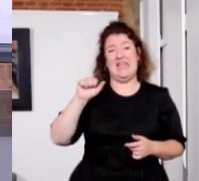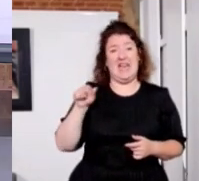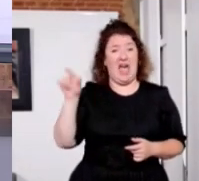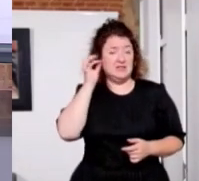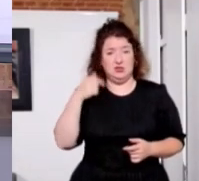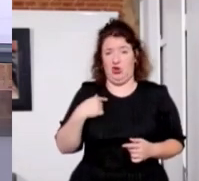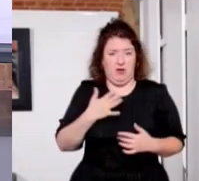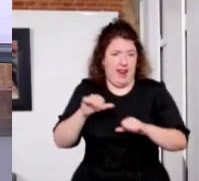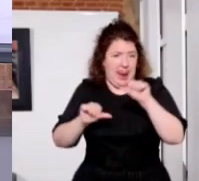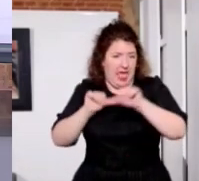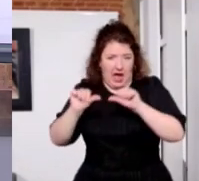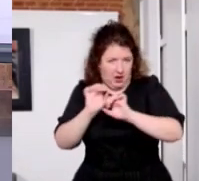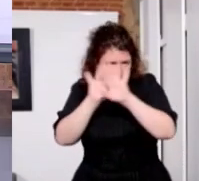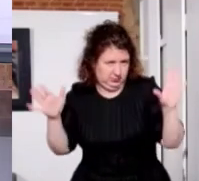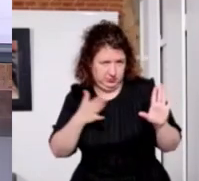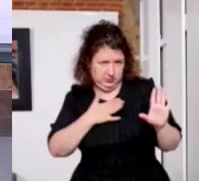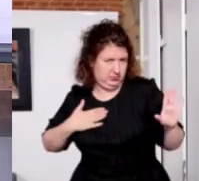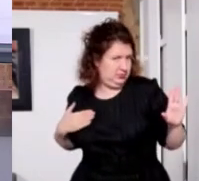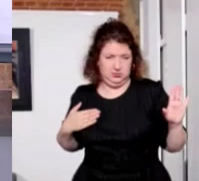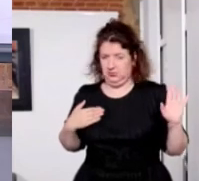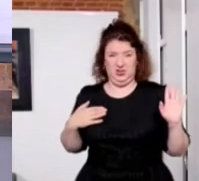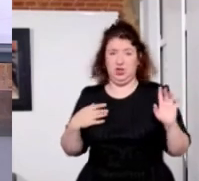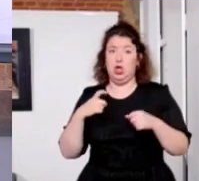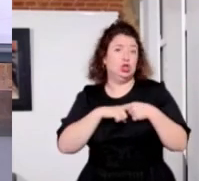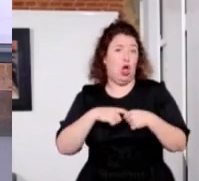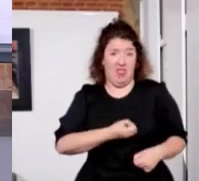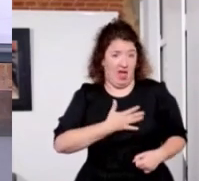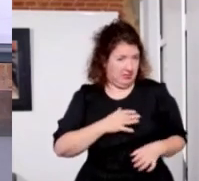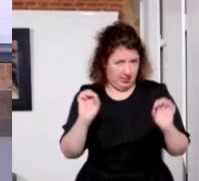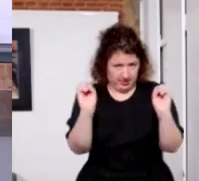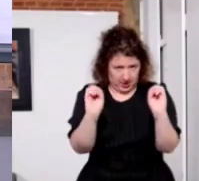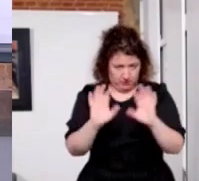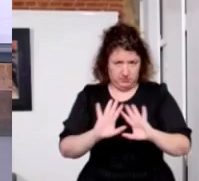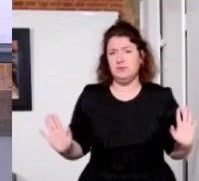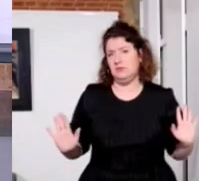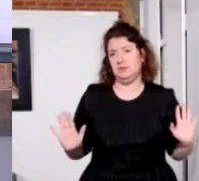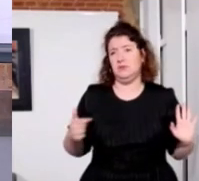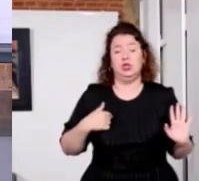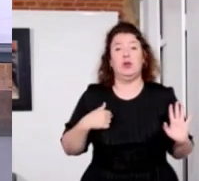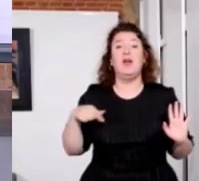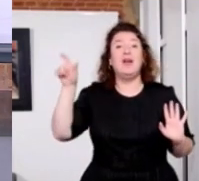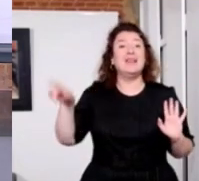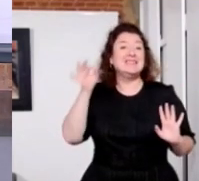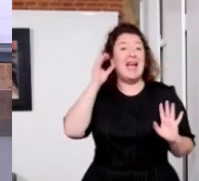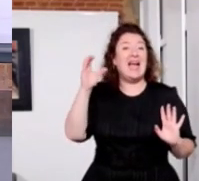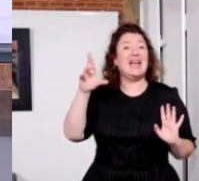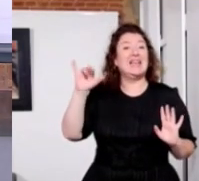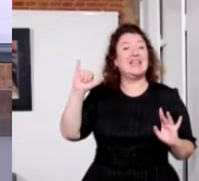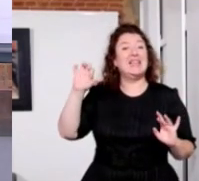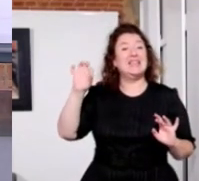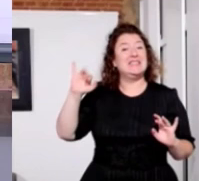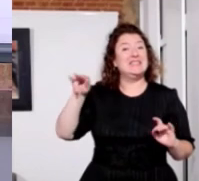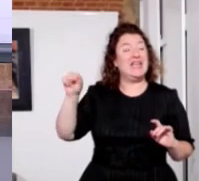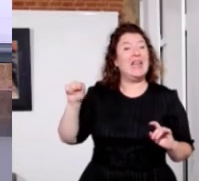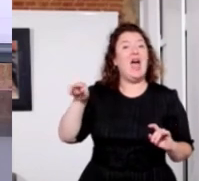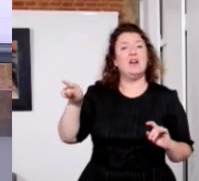fui a ligar. De solidaridad, ninguna. O sea, yo fui porque iba a Cristina. Cristina